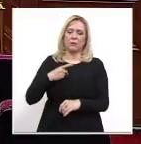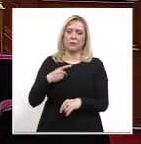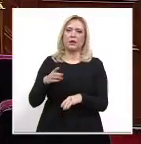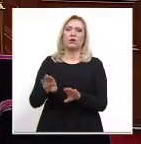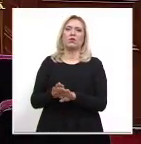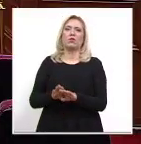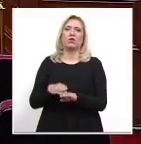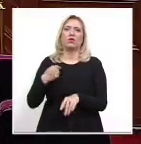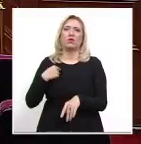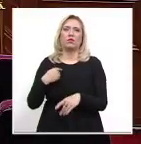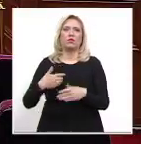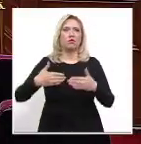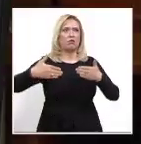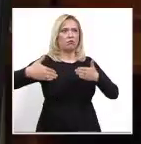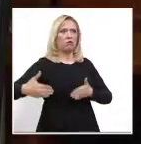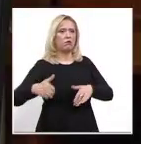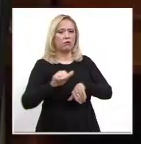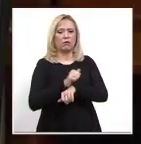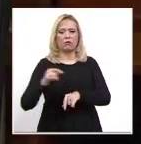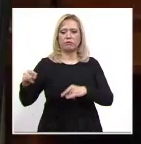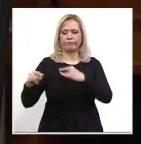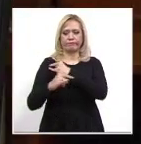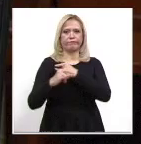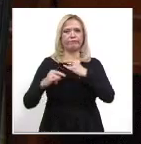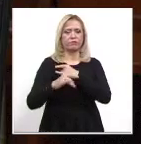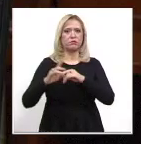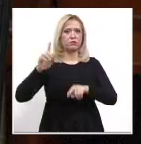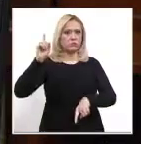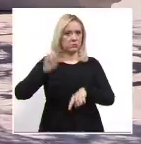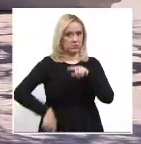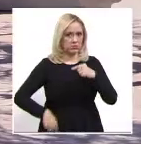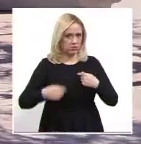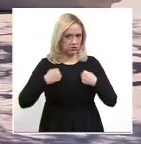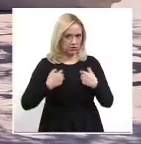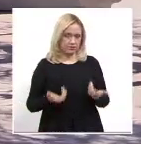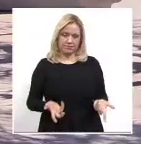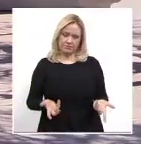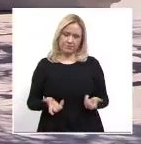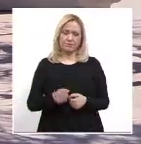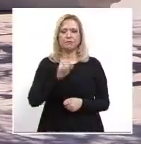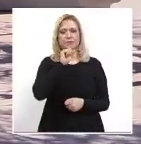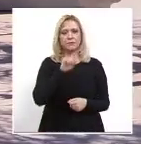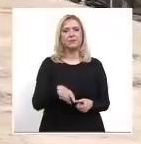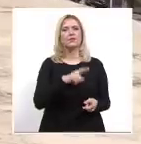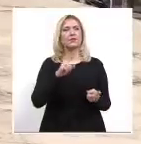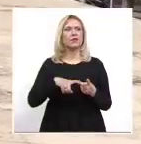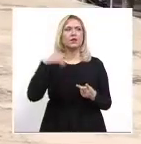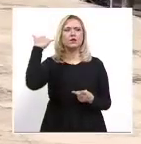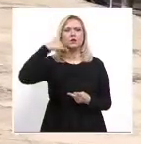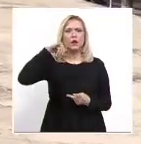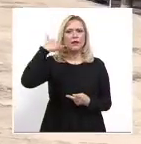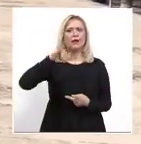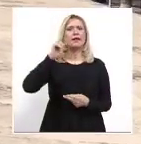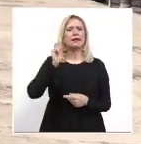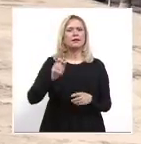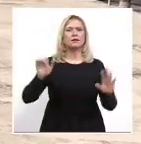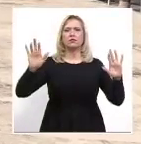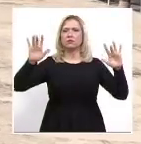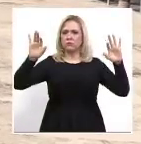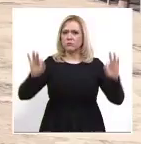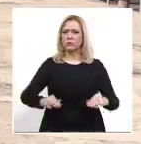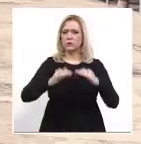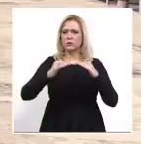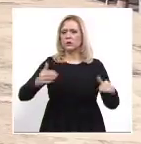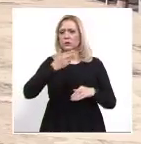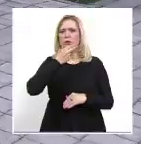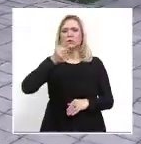Además, declaró válidas reformas a diversas disposiciones de Yucatán que regulaban el principio de paridad en